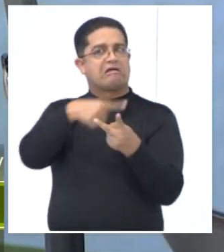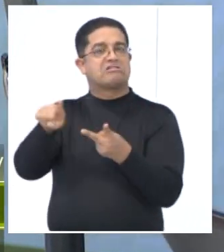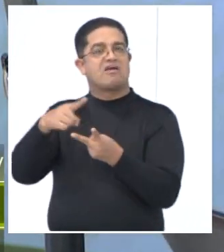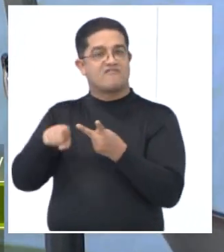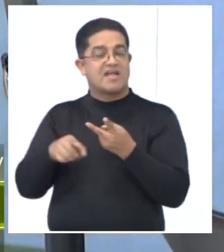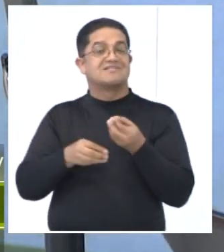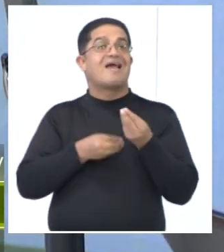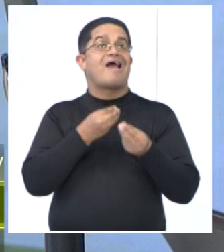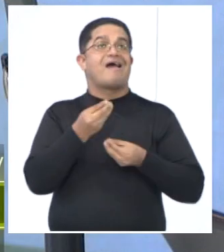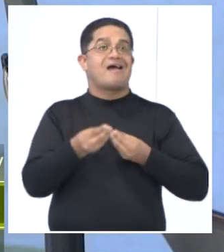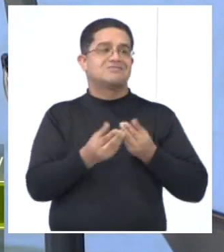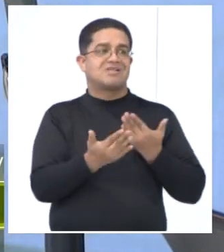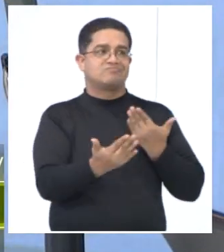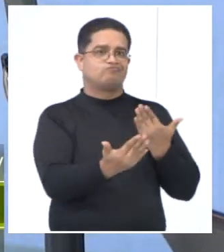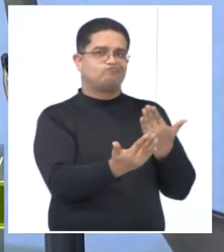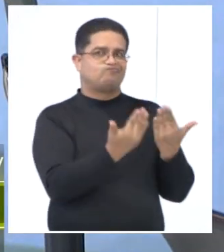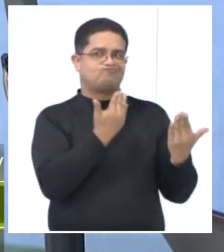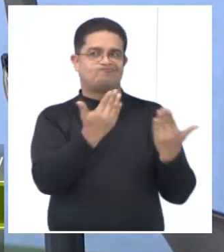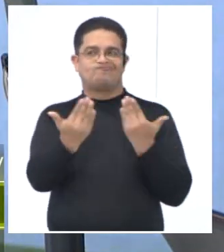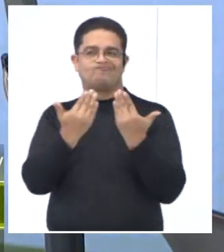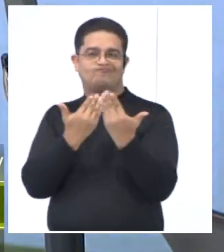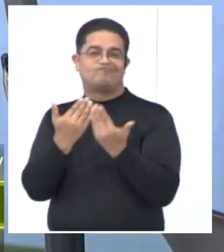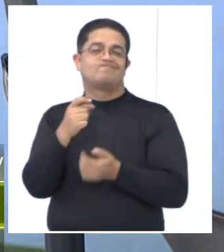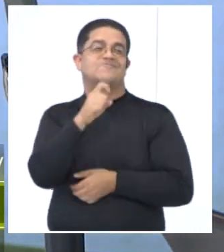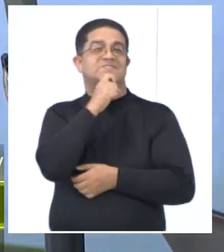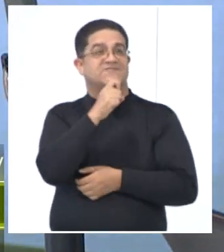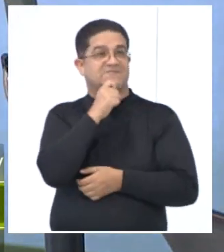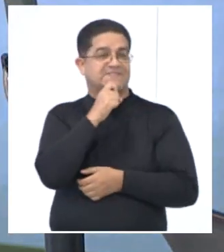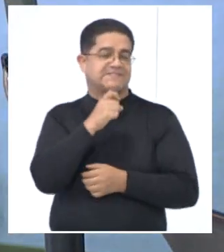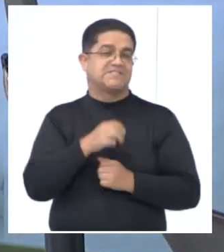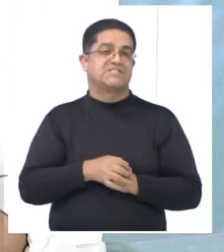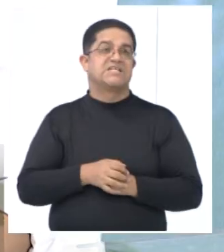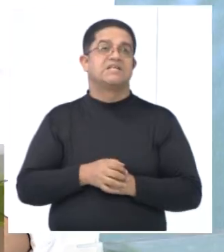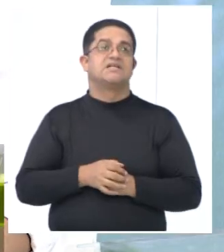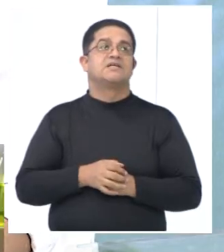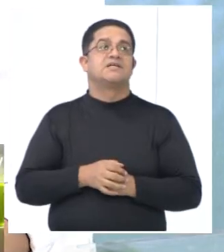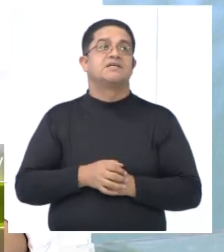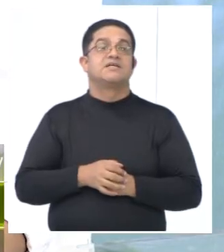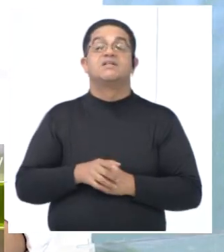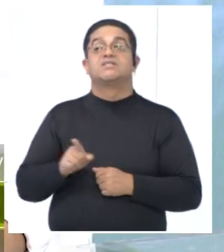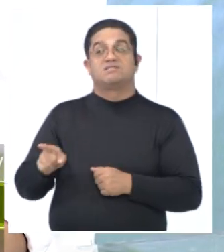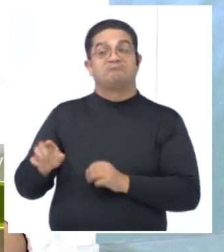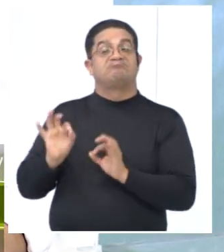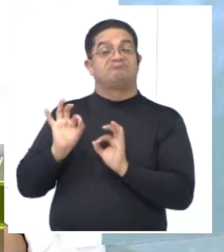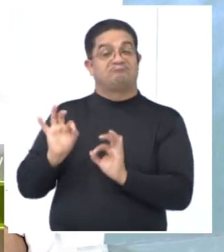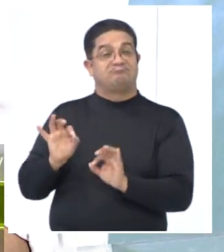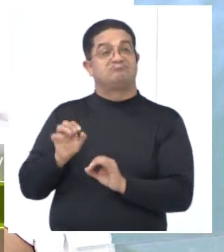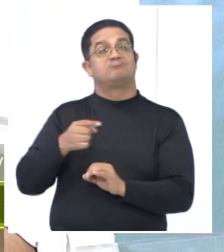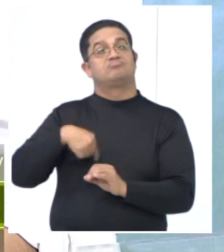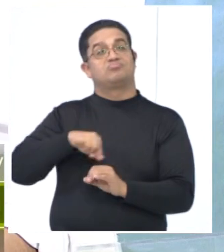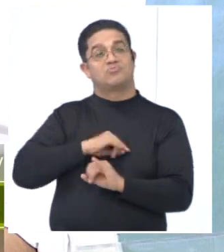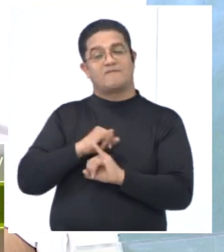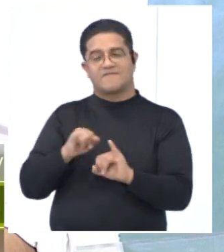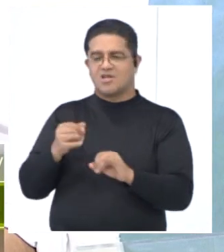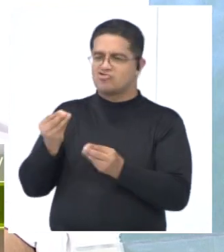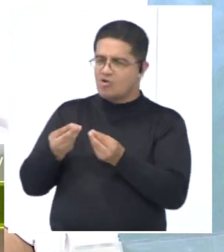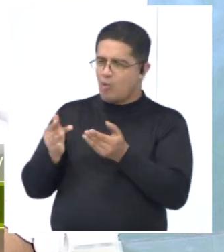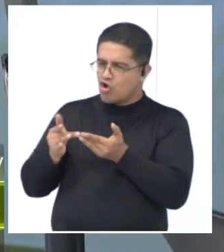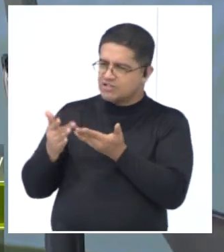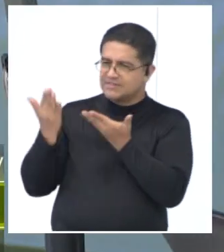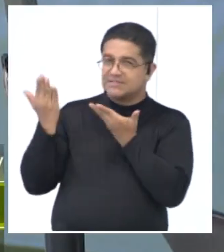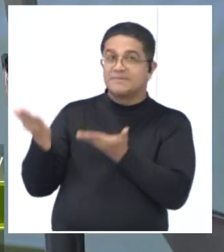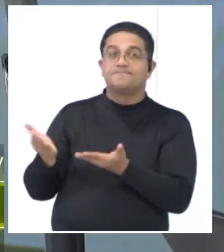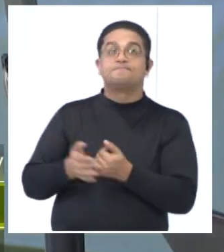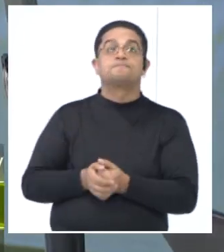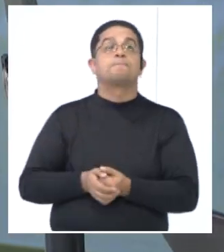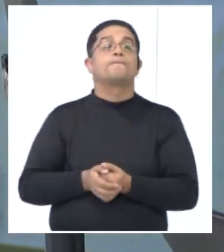la convivencia sea a veces poco insana, vamos a decirlo así. Con esta reflexión nos despedimos el día de hoy, Dana, pero ¿cómo te podemos contactar? Por